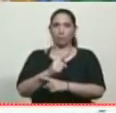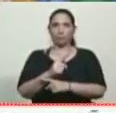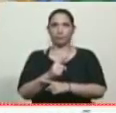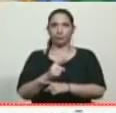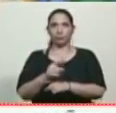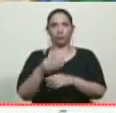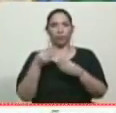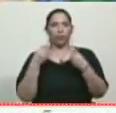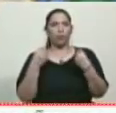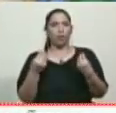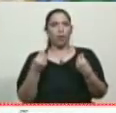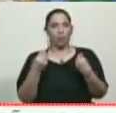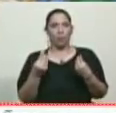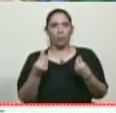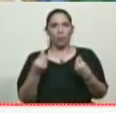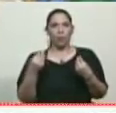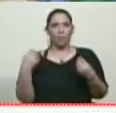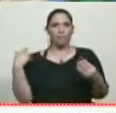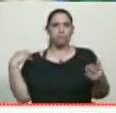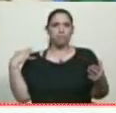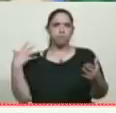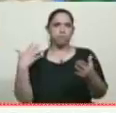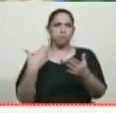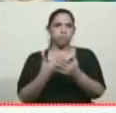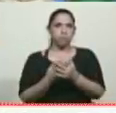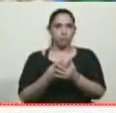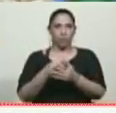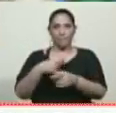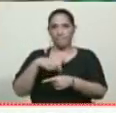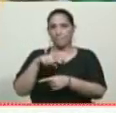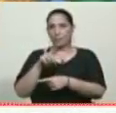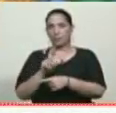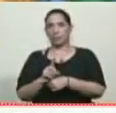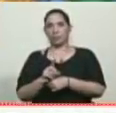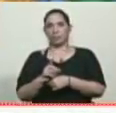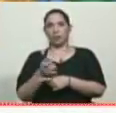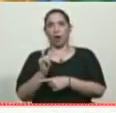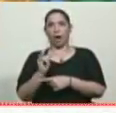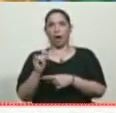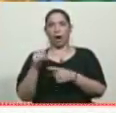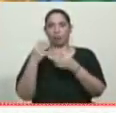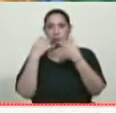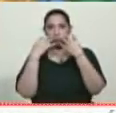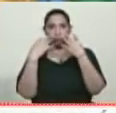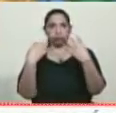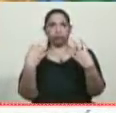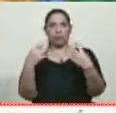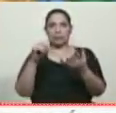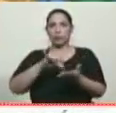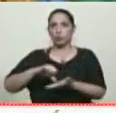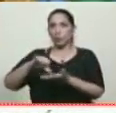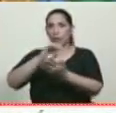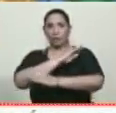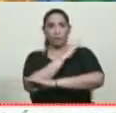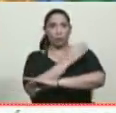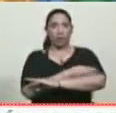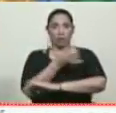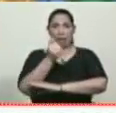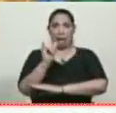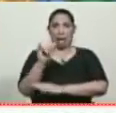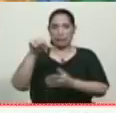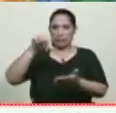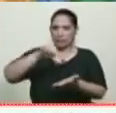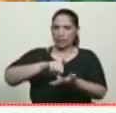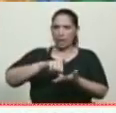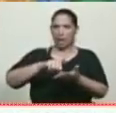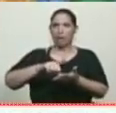cómo desde el principio hay esa atracción. Las ciudades puertos son los puntos clave. Cuando